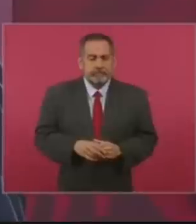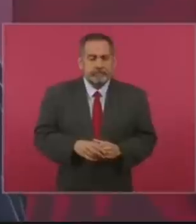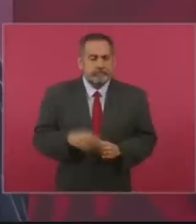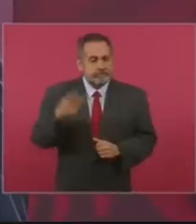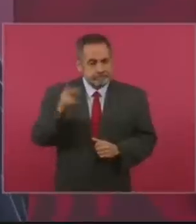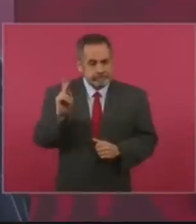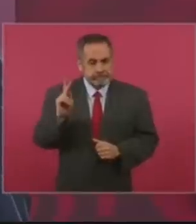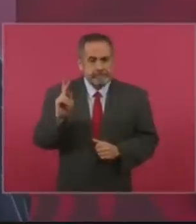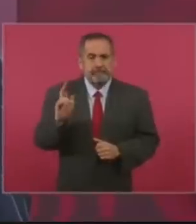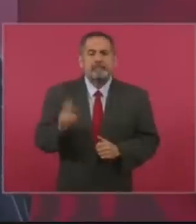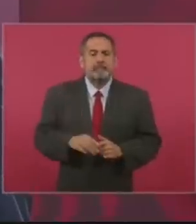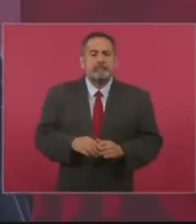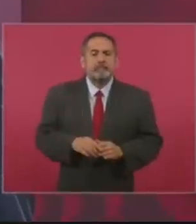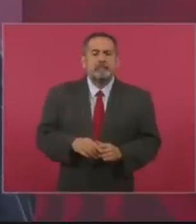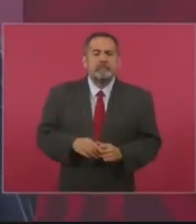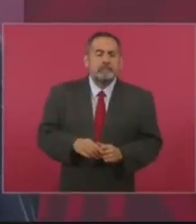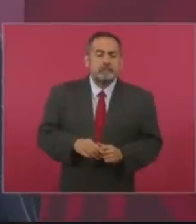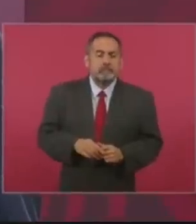Pero